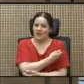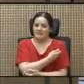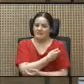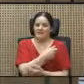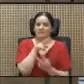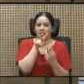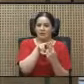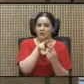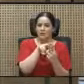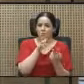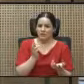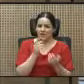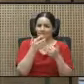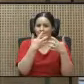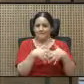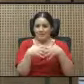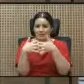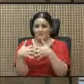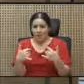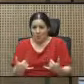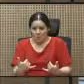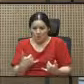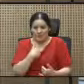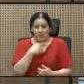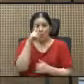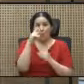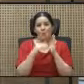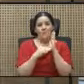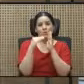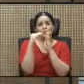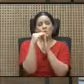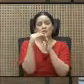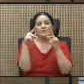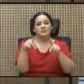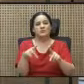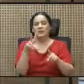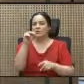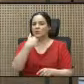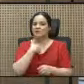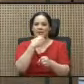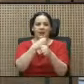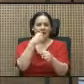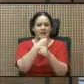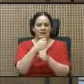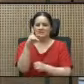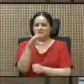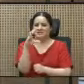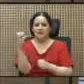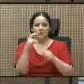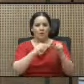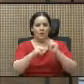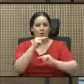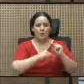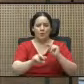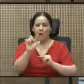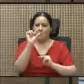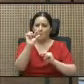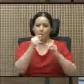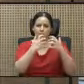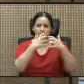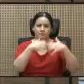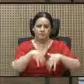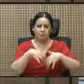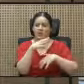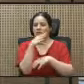Actualmente tenemos cerca de 1 millón de personas desempleadas, cientos de negocios al borde de la quiebra y cierre